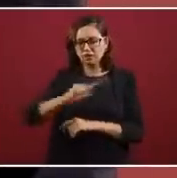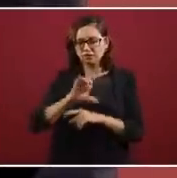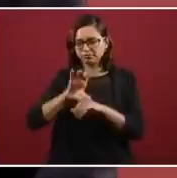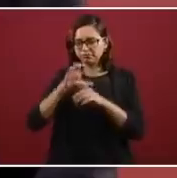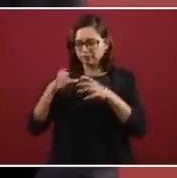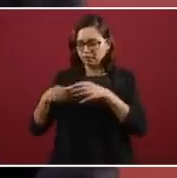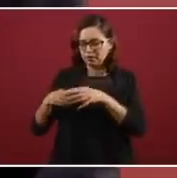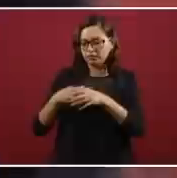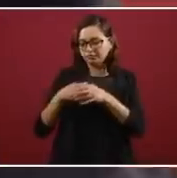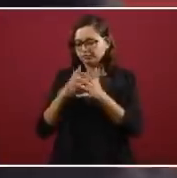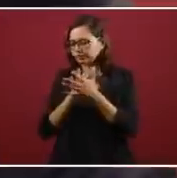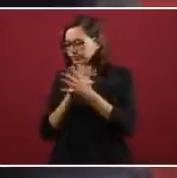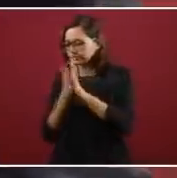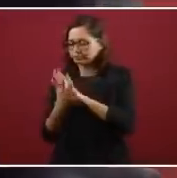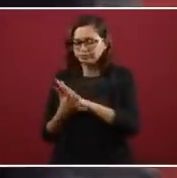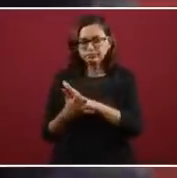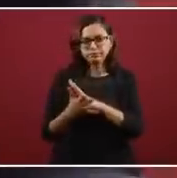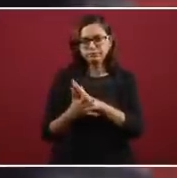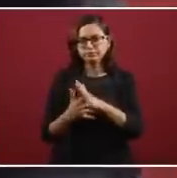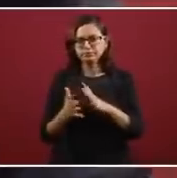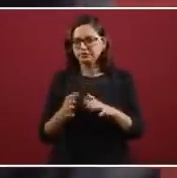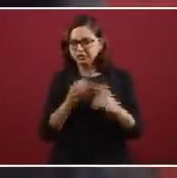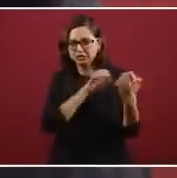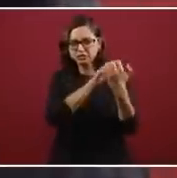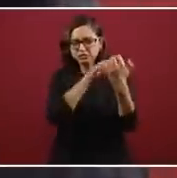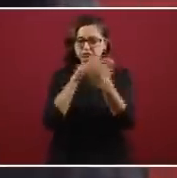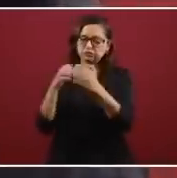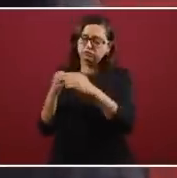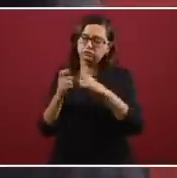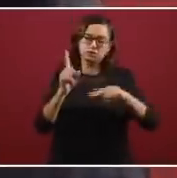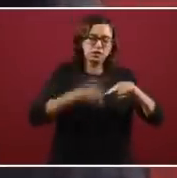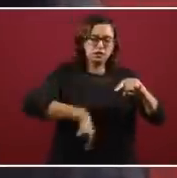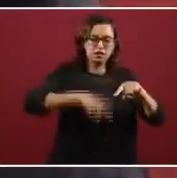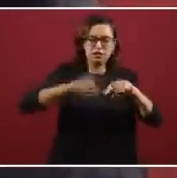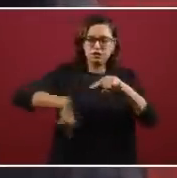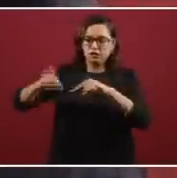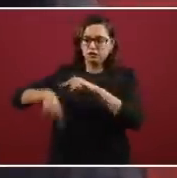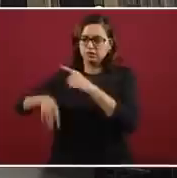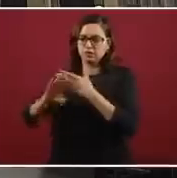chanchullos. Todo eso se está combatiendo.